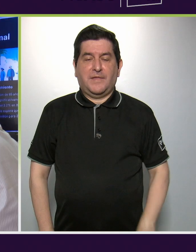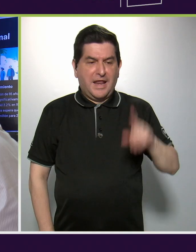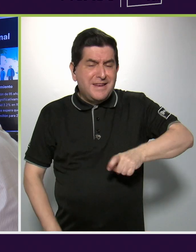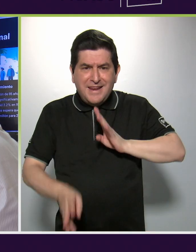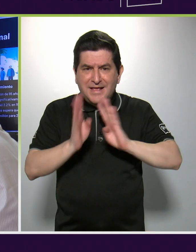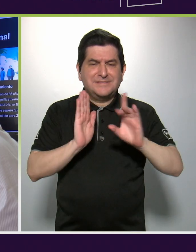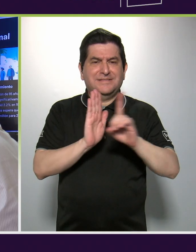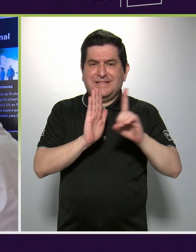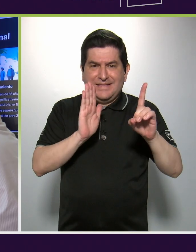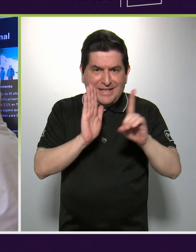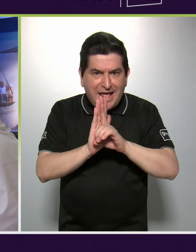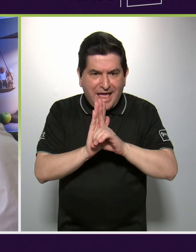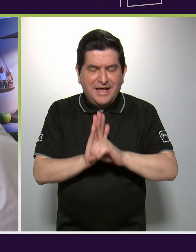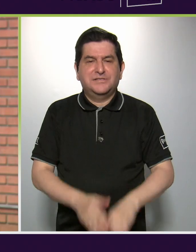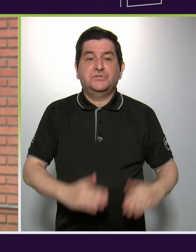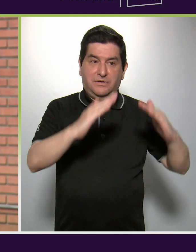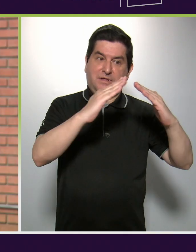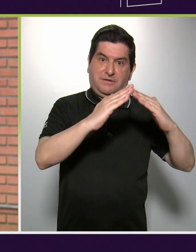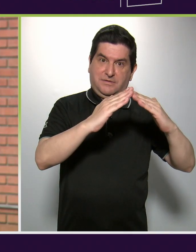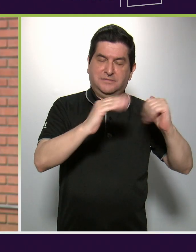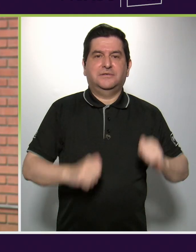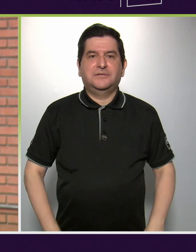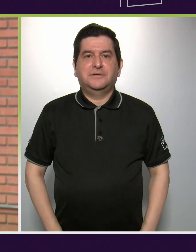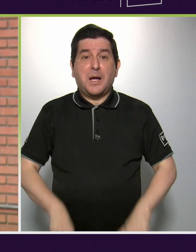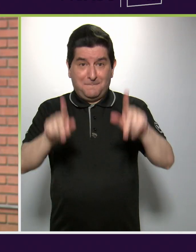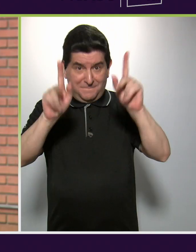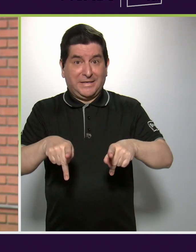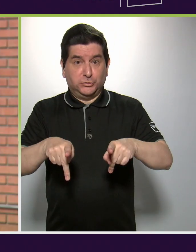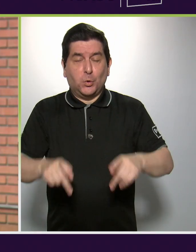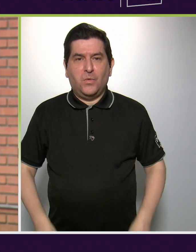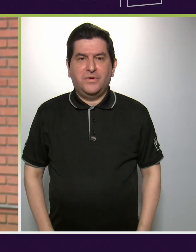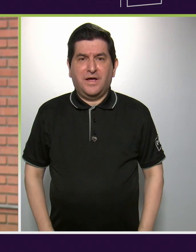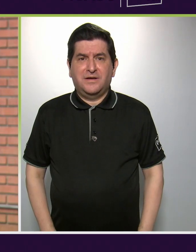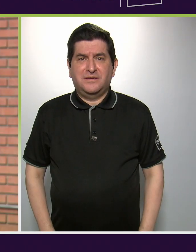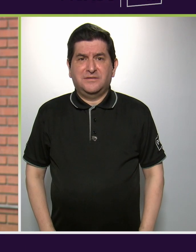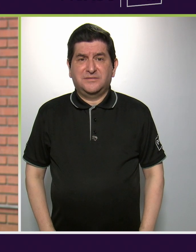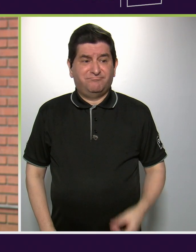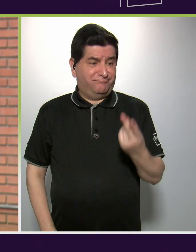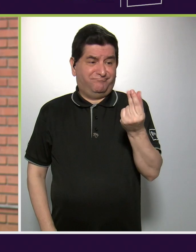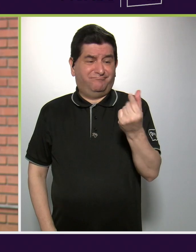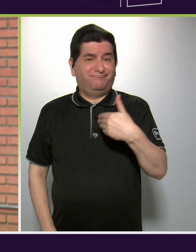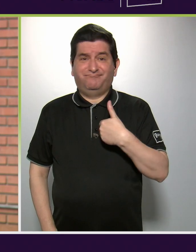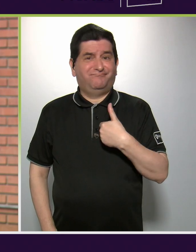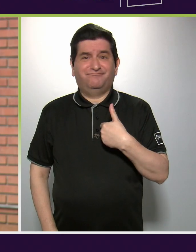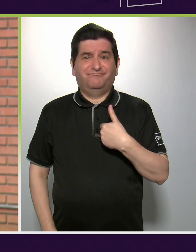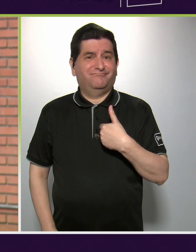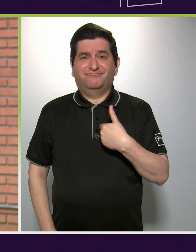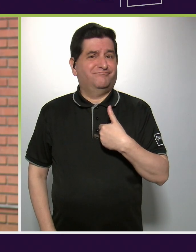Tenemos que hablar de un derecho a la vivienda, ¿verdad? Personas que no tienen